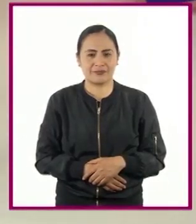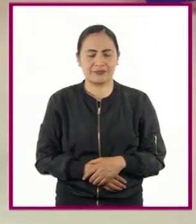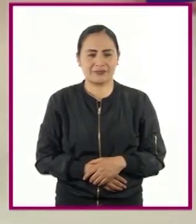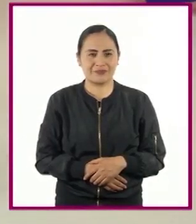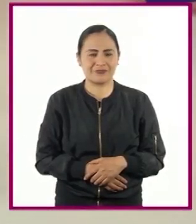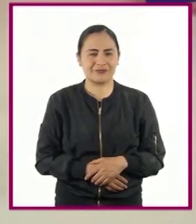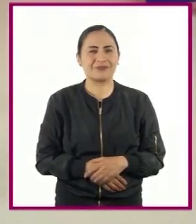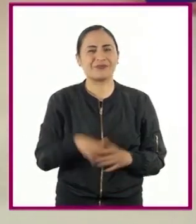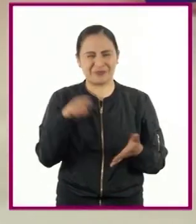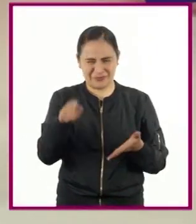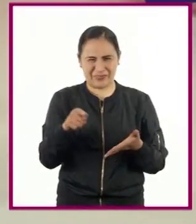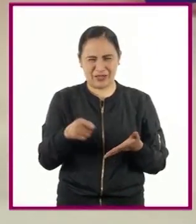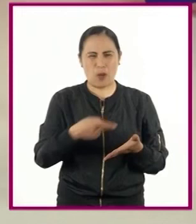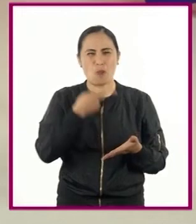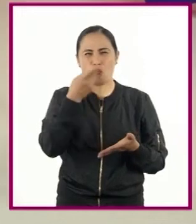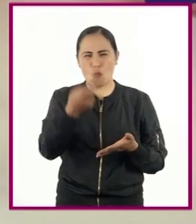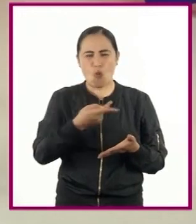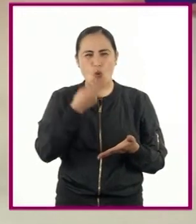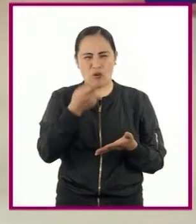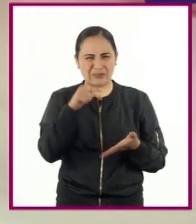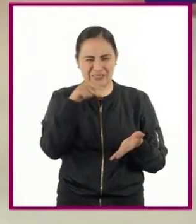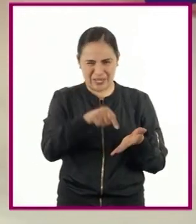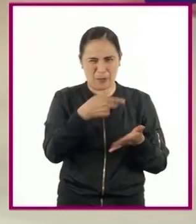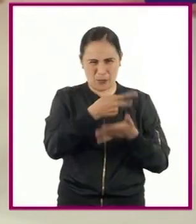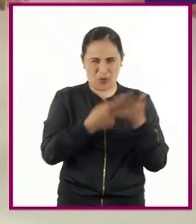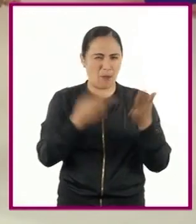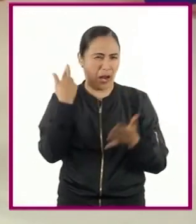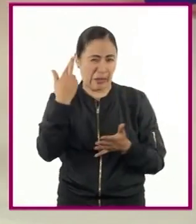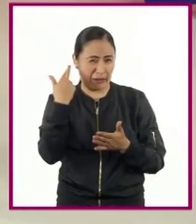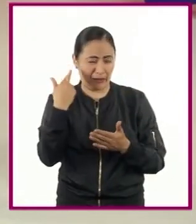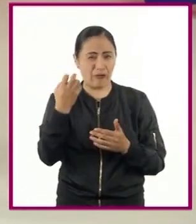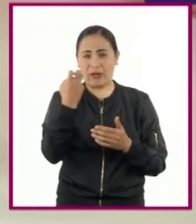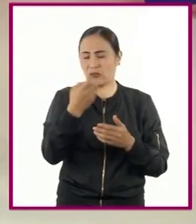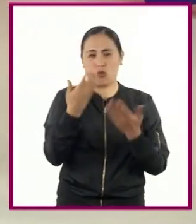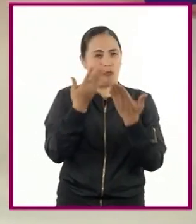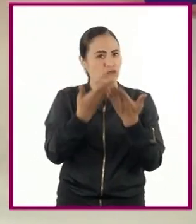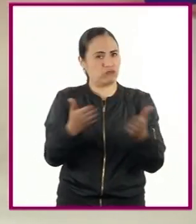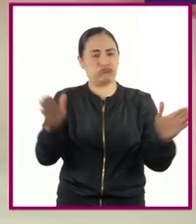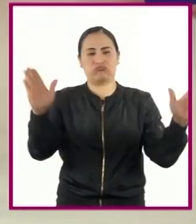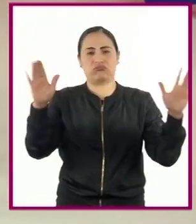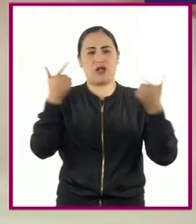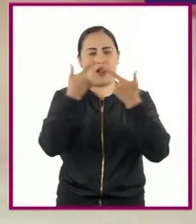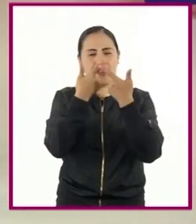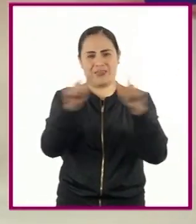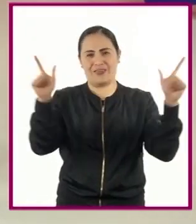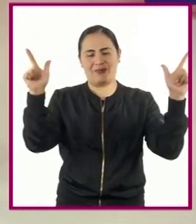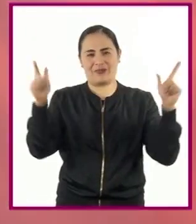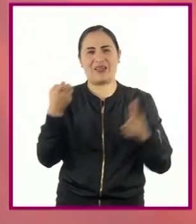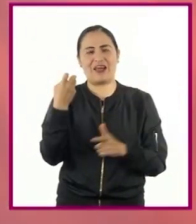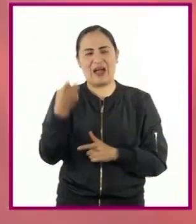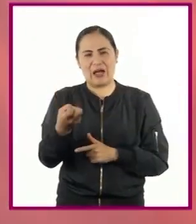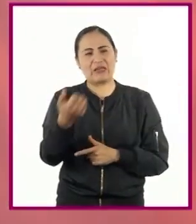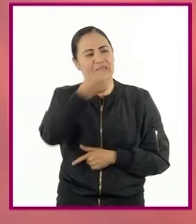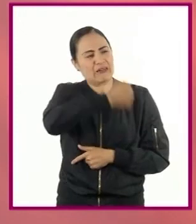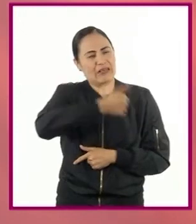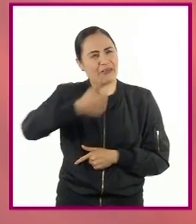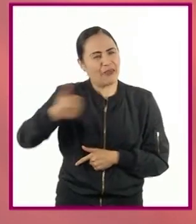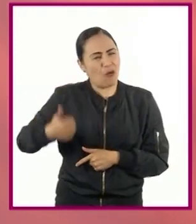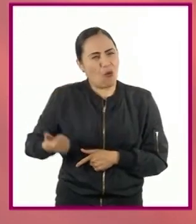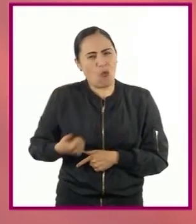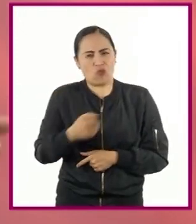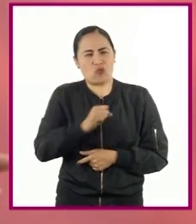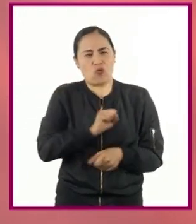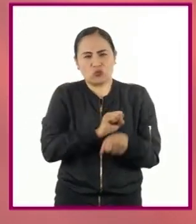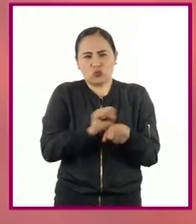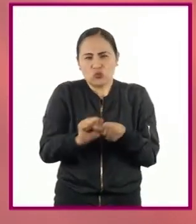El lenguaje radiofónico es ilimitado, ya que su poder radica en su potencial para estimular la imaginación